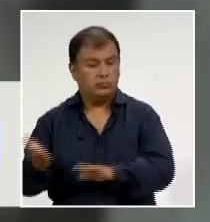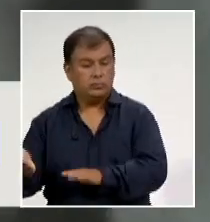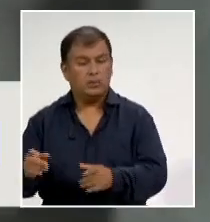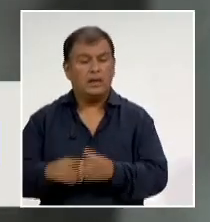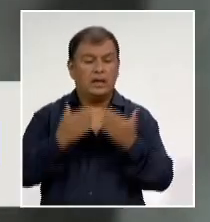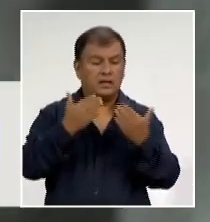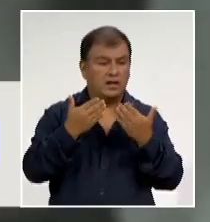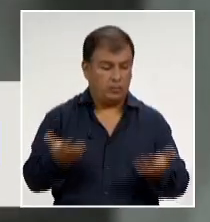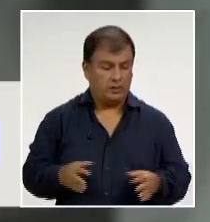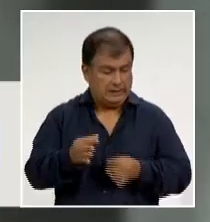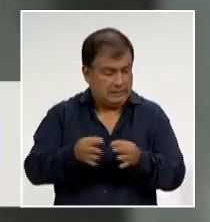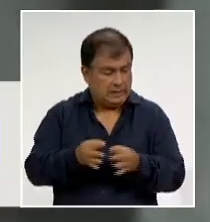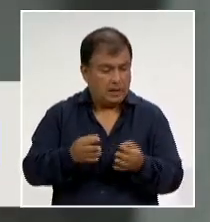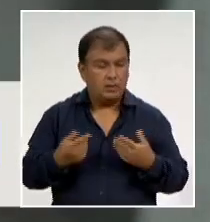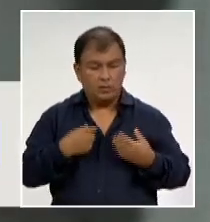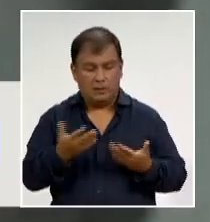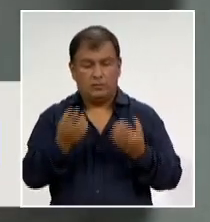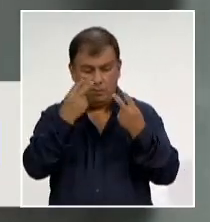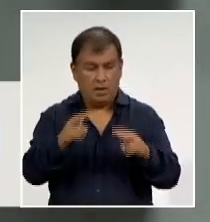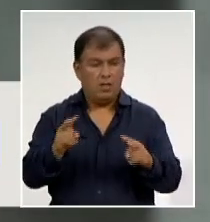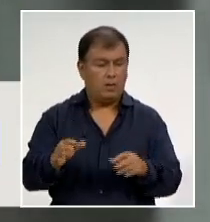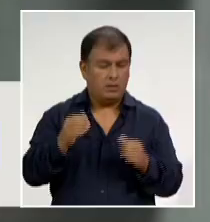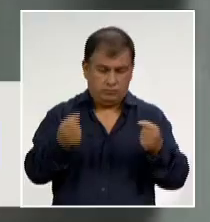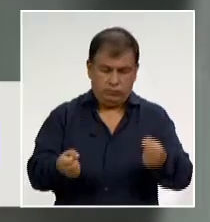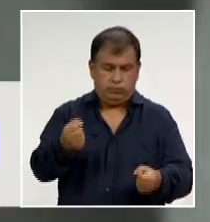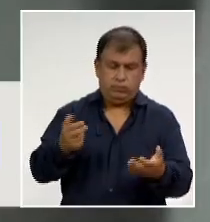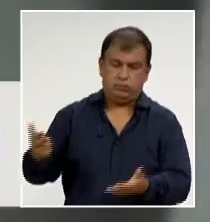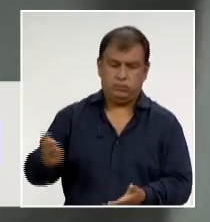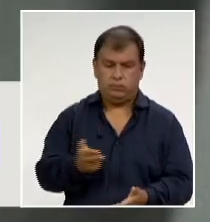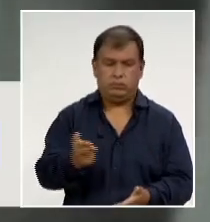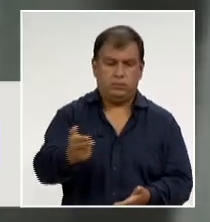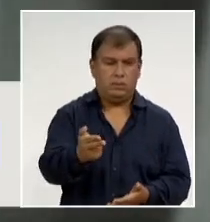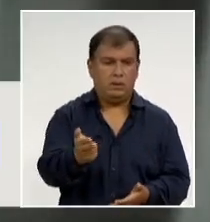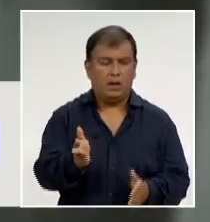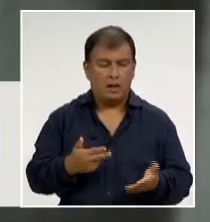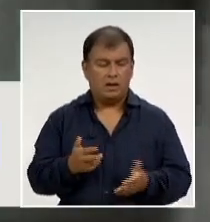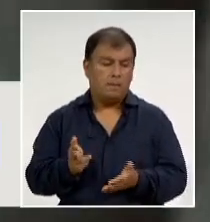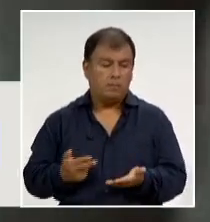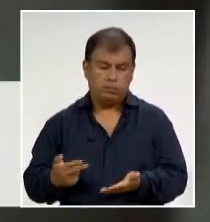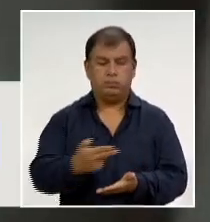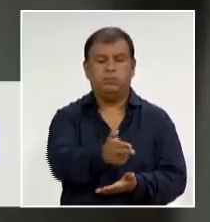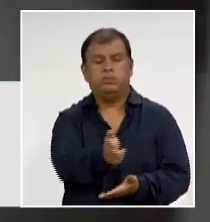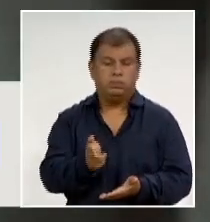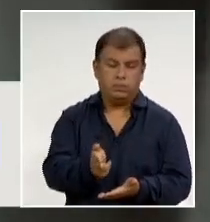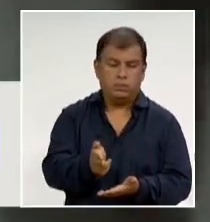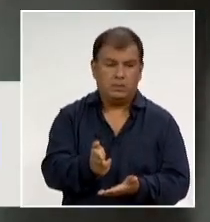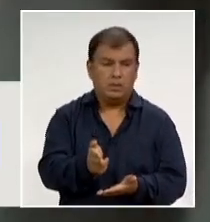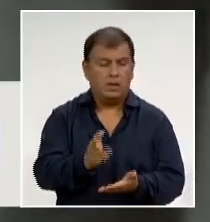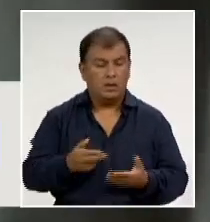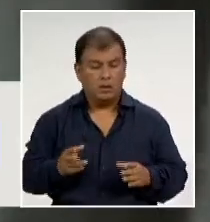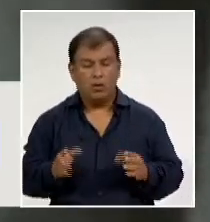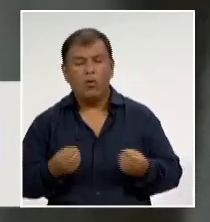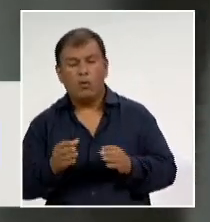muchas gracias por estarlo describiendo. Estamos viendo en imágenes el vehículo que se acerca, hace un movimiento para estacionarse, como en